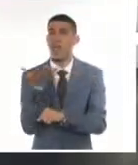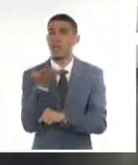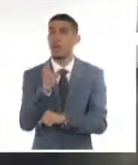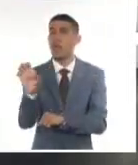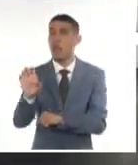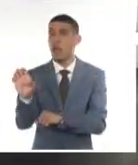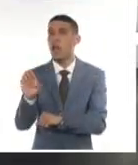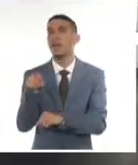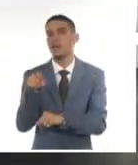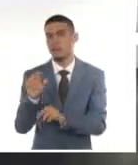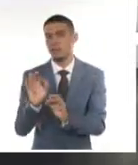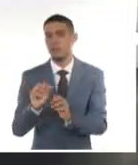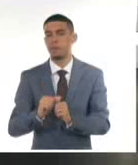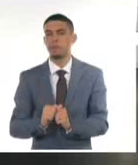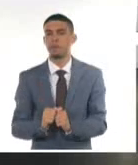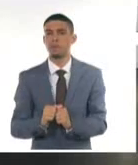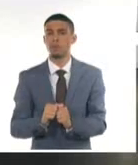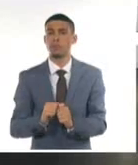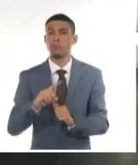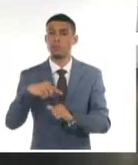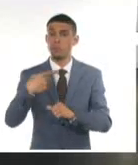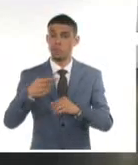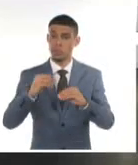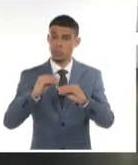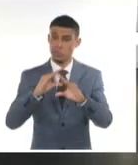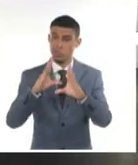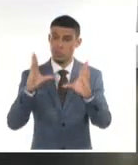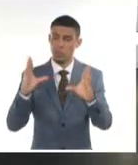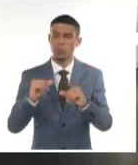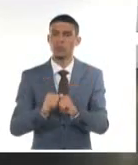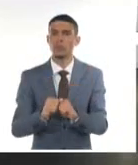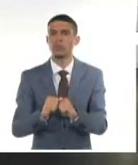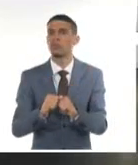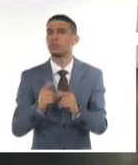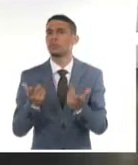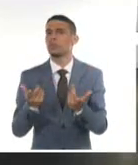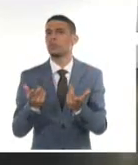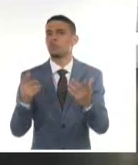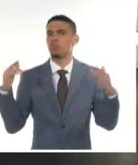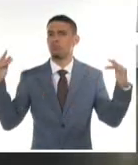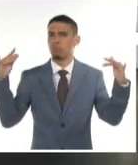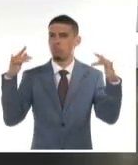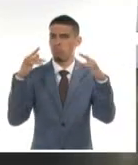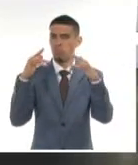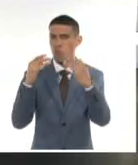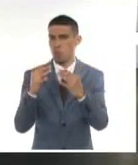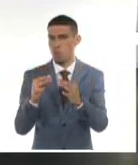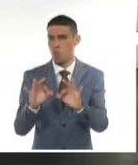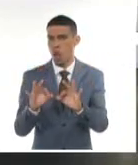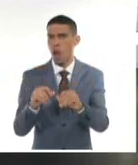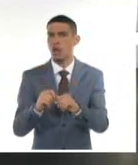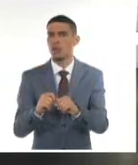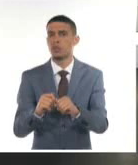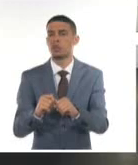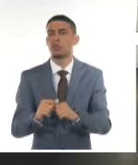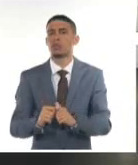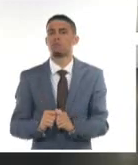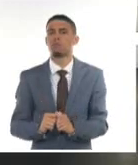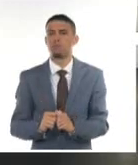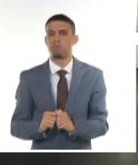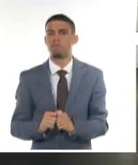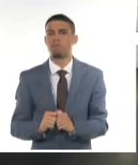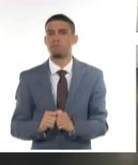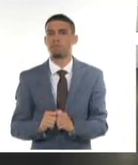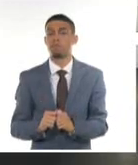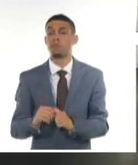parte del país por eso el amanecer para el próximo día poca noidat hacia el interior cielo parcialmente nublado en zonas de la costa Norte del centro y sobre todo la región